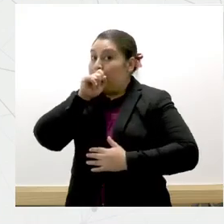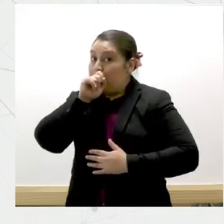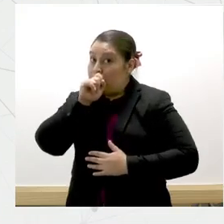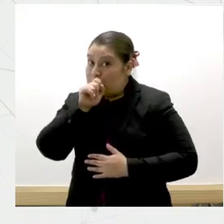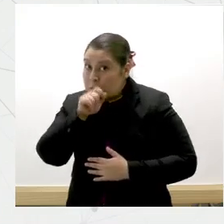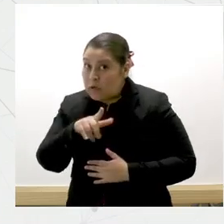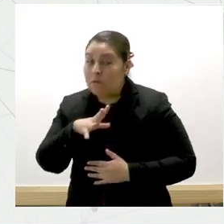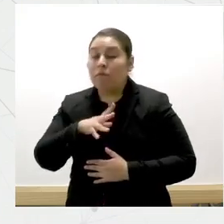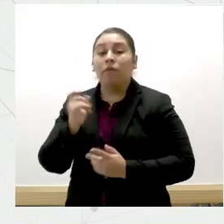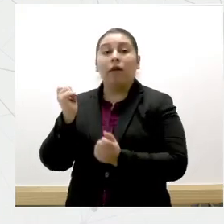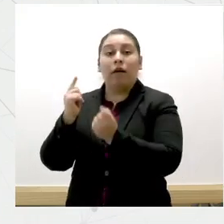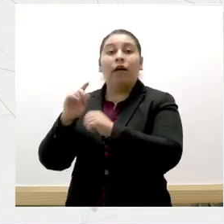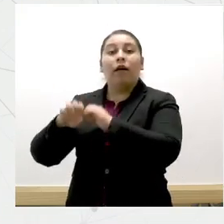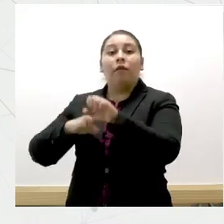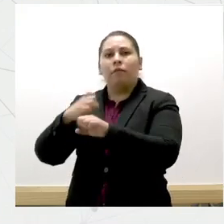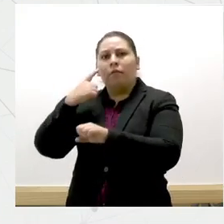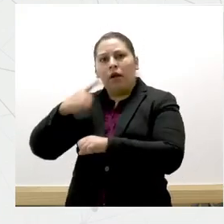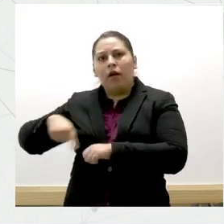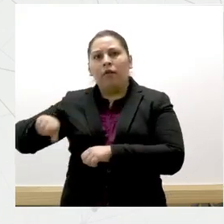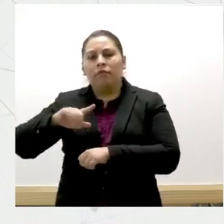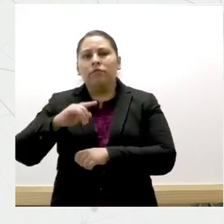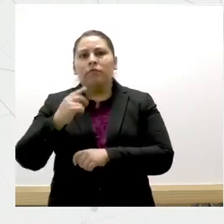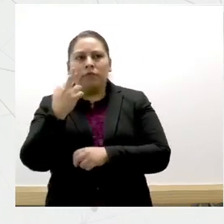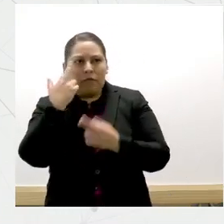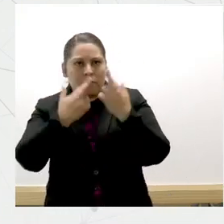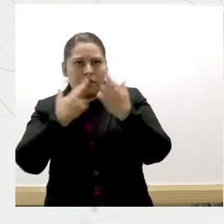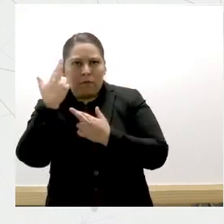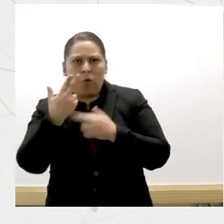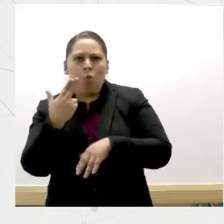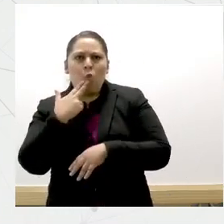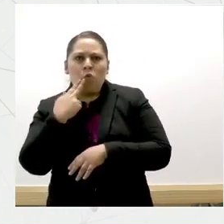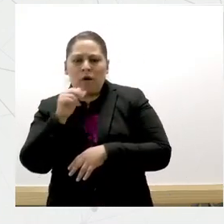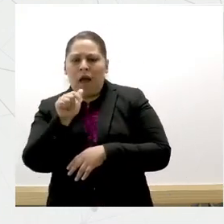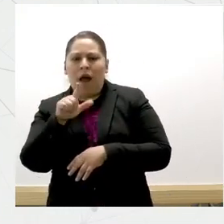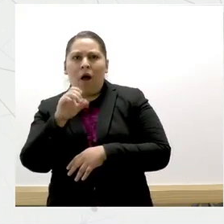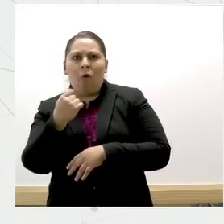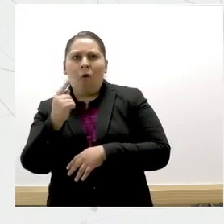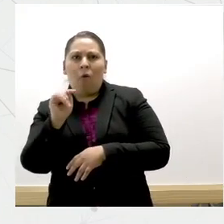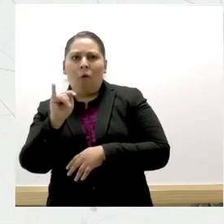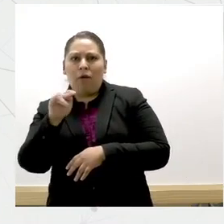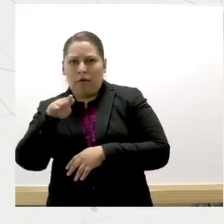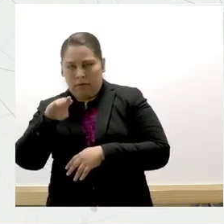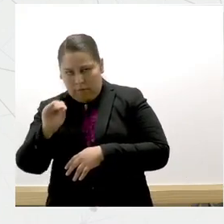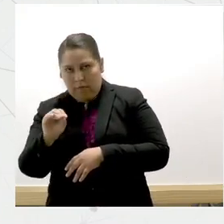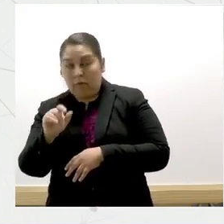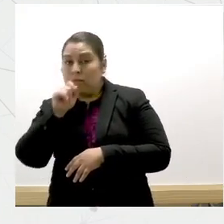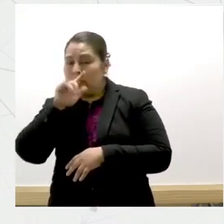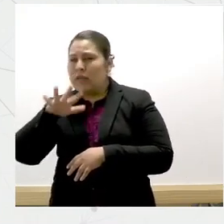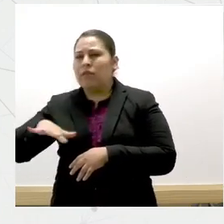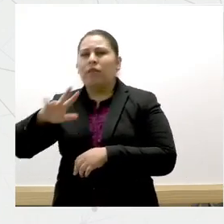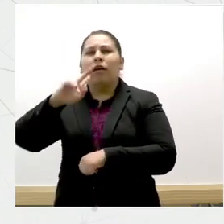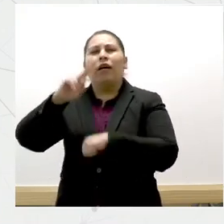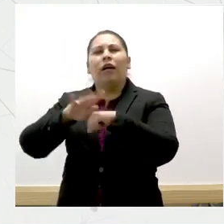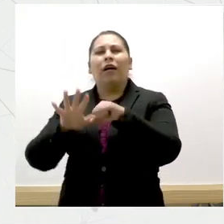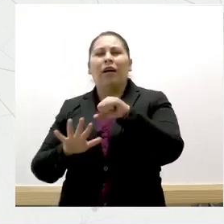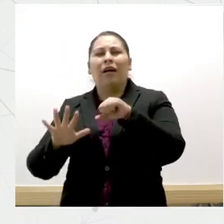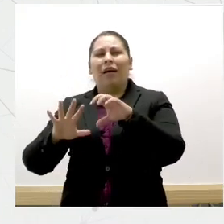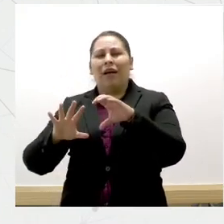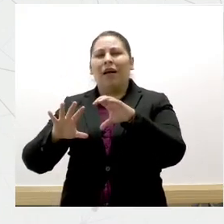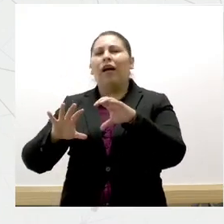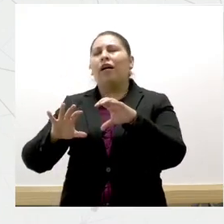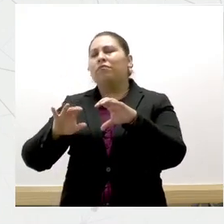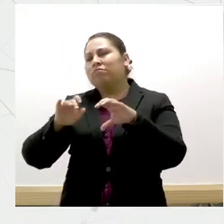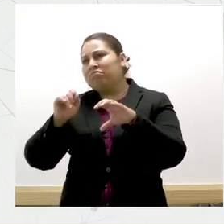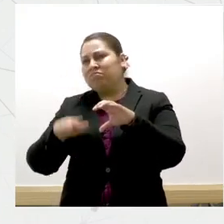evaluaciones, auditorías de riesgo sobre el uso de los algoritmos. En particular, en Países Bajos, se llevó a cabo